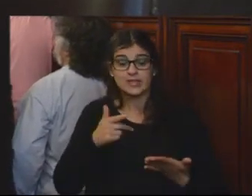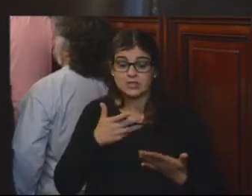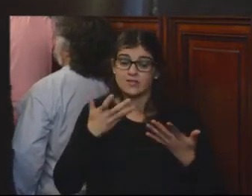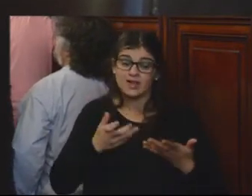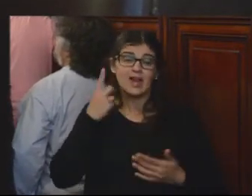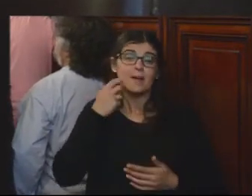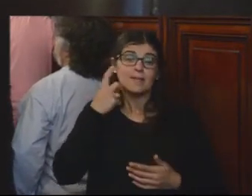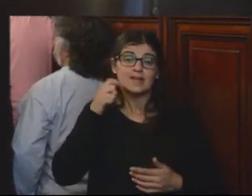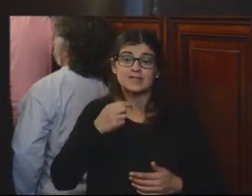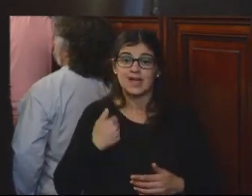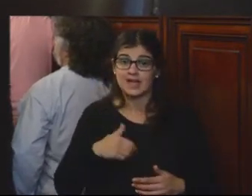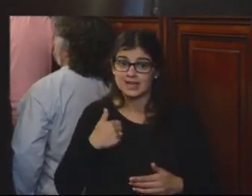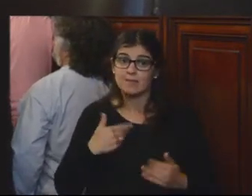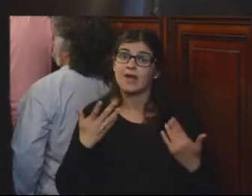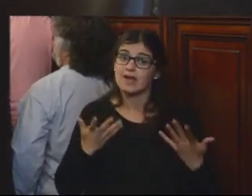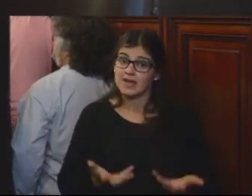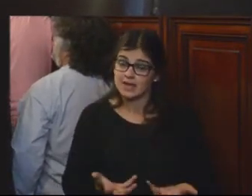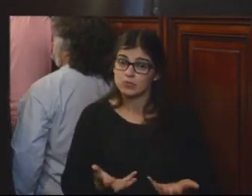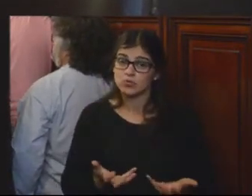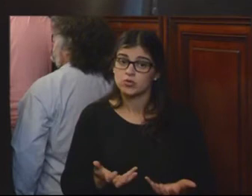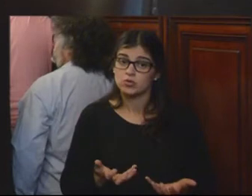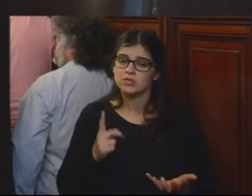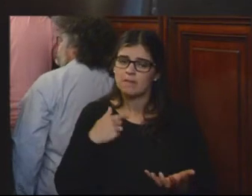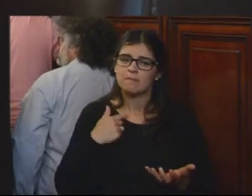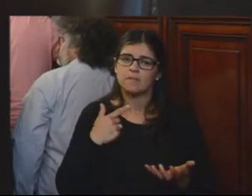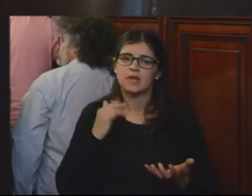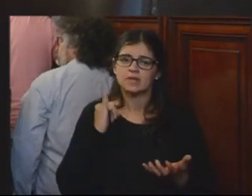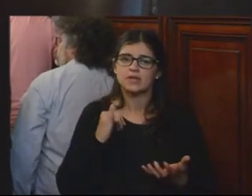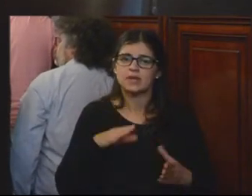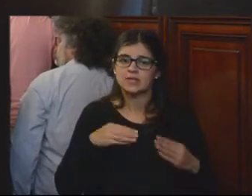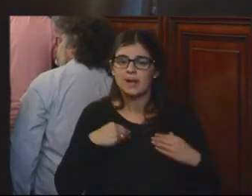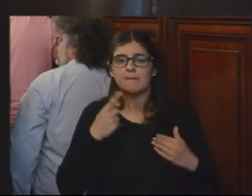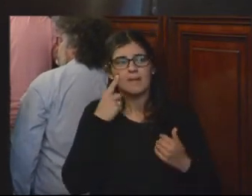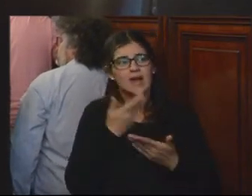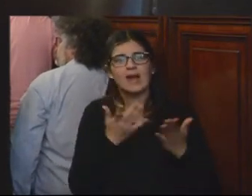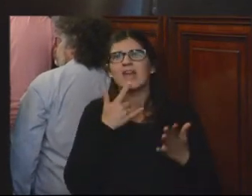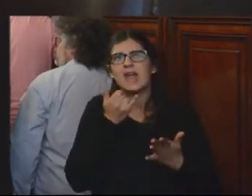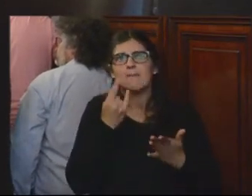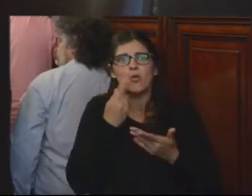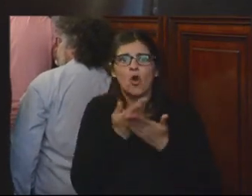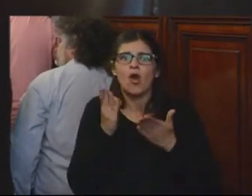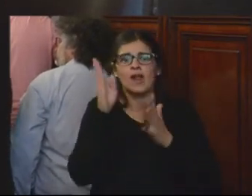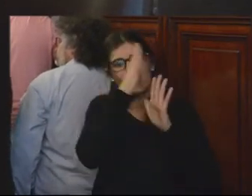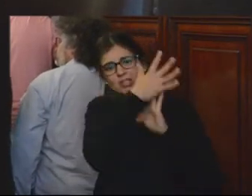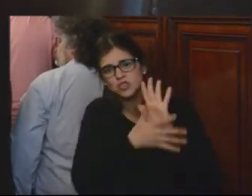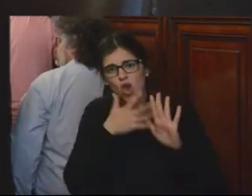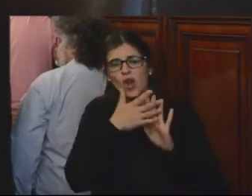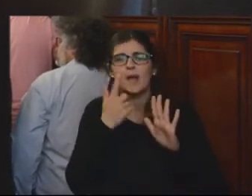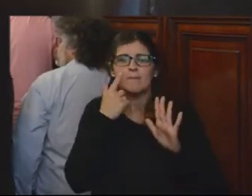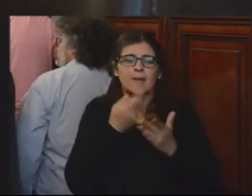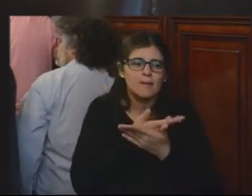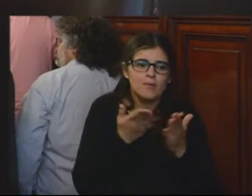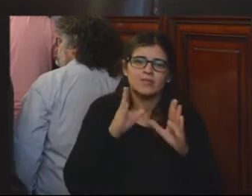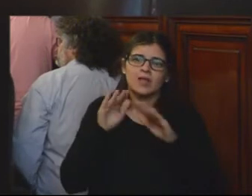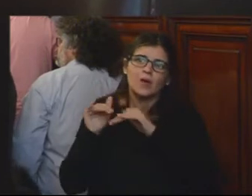experiencia argentina queremos y hacemos votos para que siga siendo ejemplar en la región y nos ayuden a construir estándares para toda